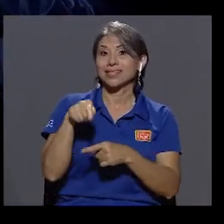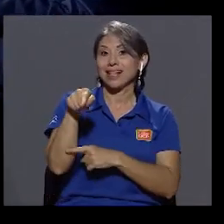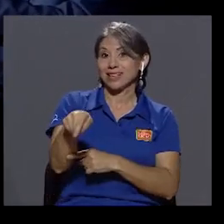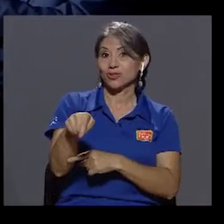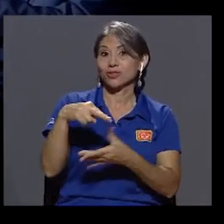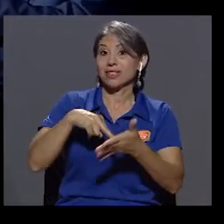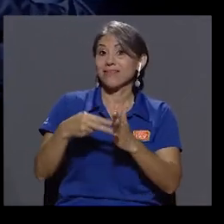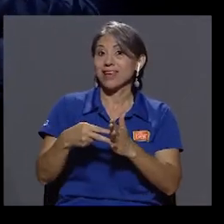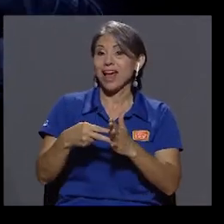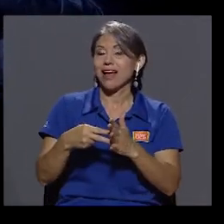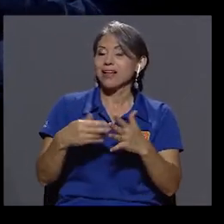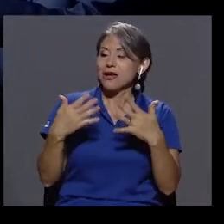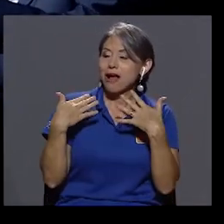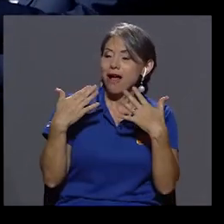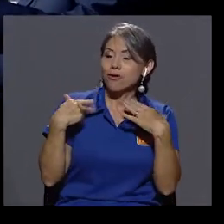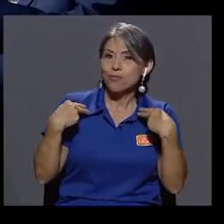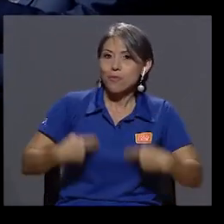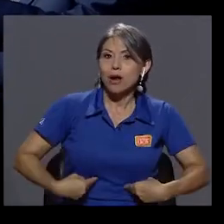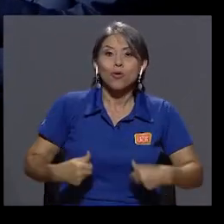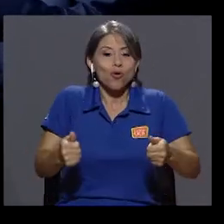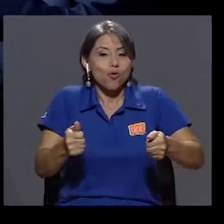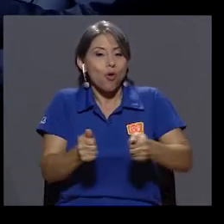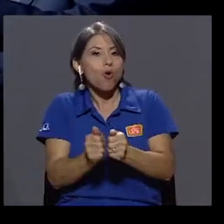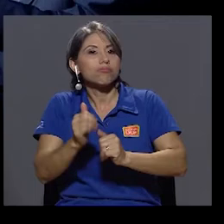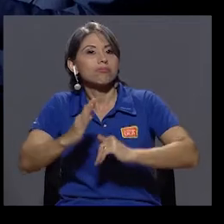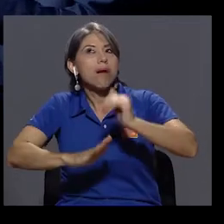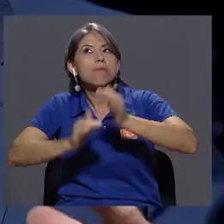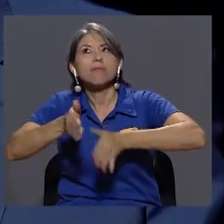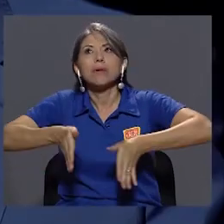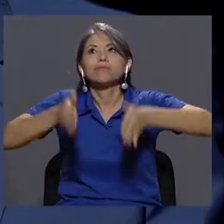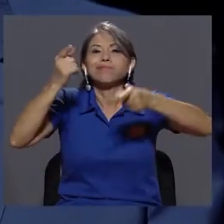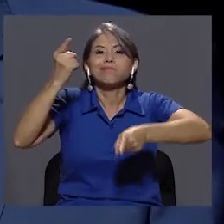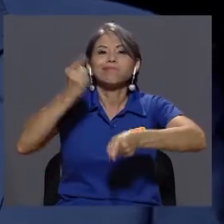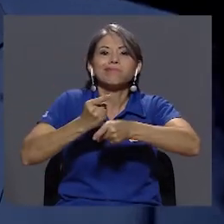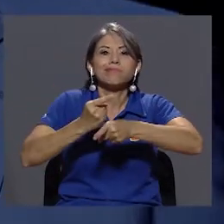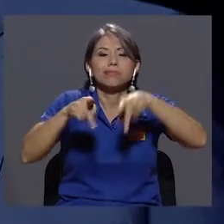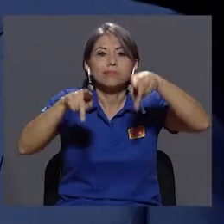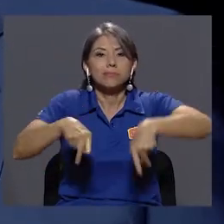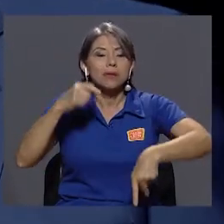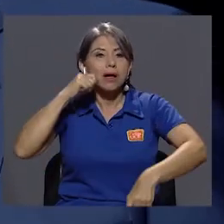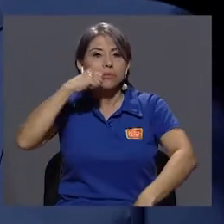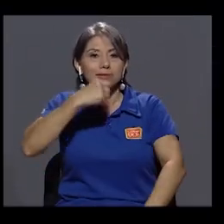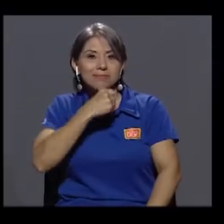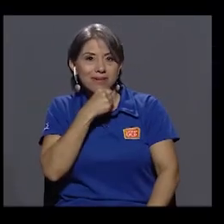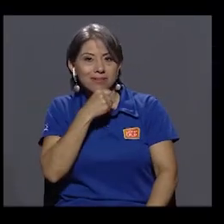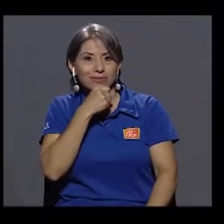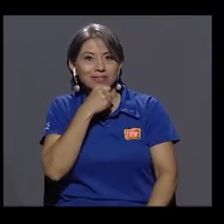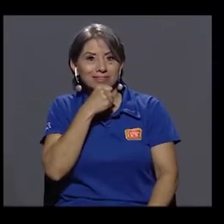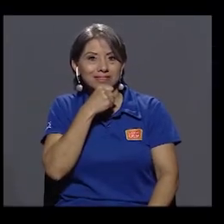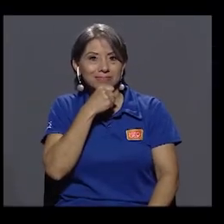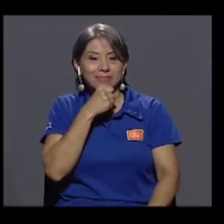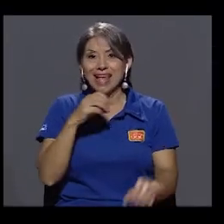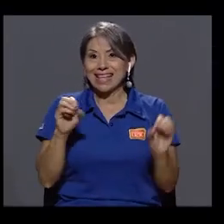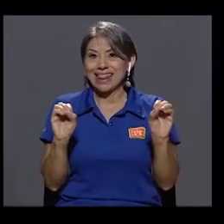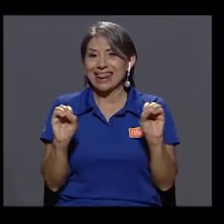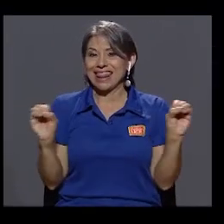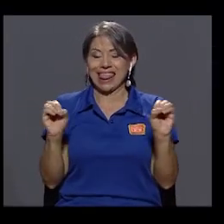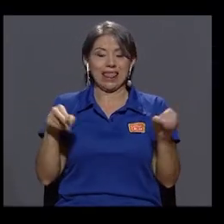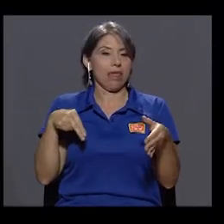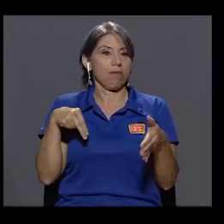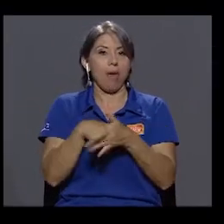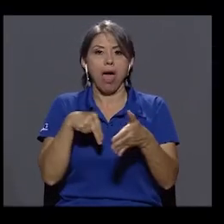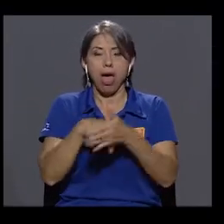ese calor humano con una infraestructura adecuada para personas adultas mayores no creo que tenga cero barreras